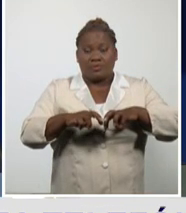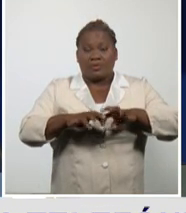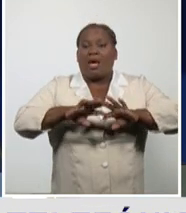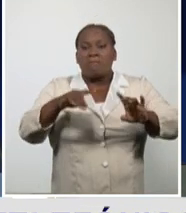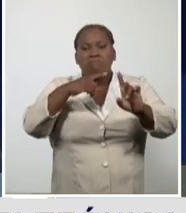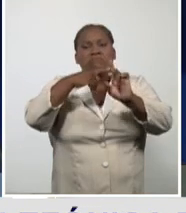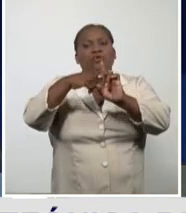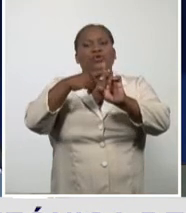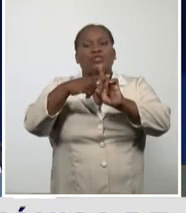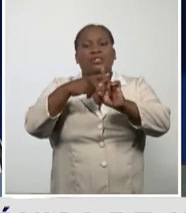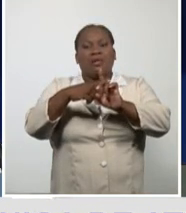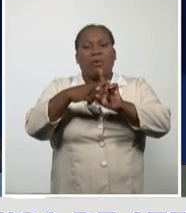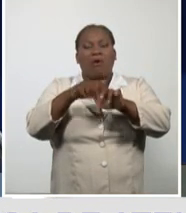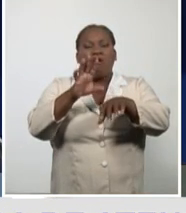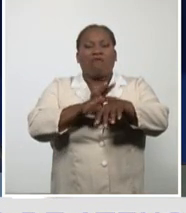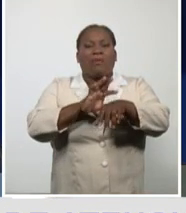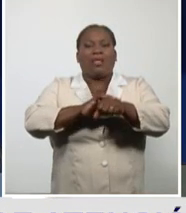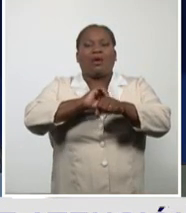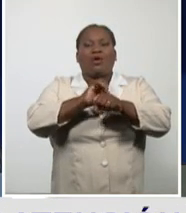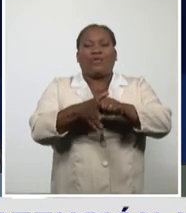positivos al COVID-19.